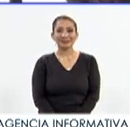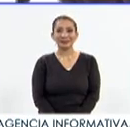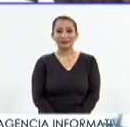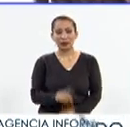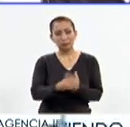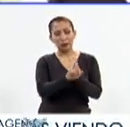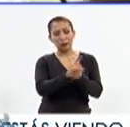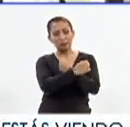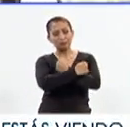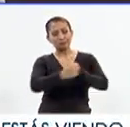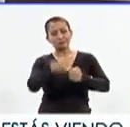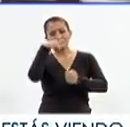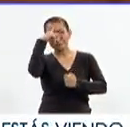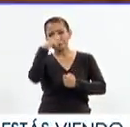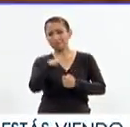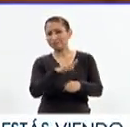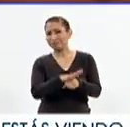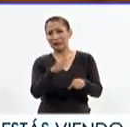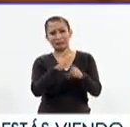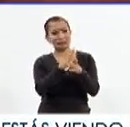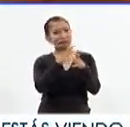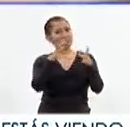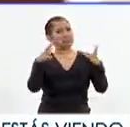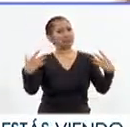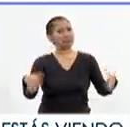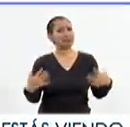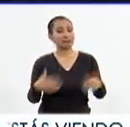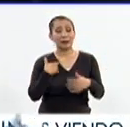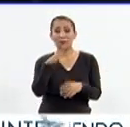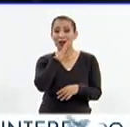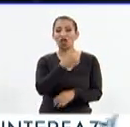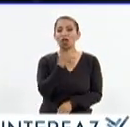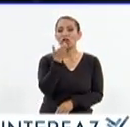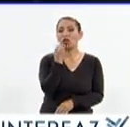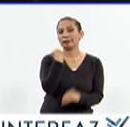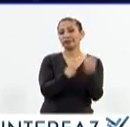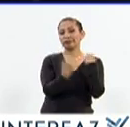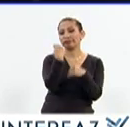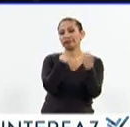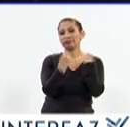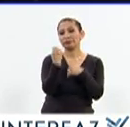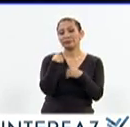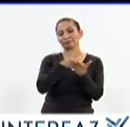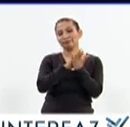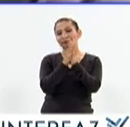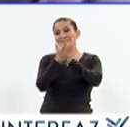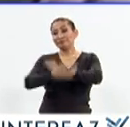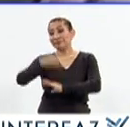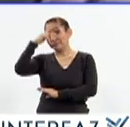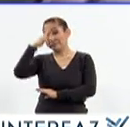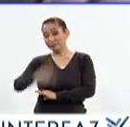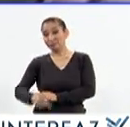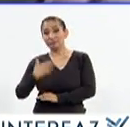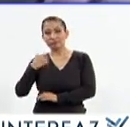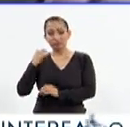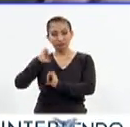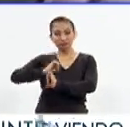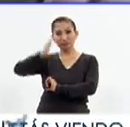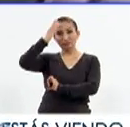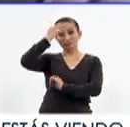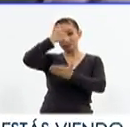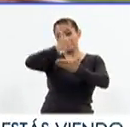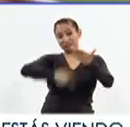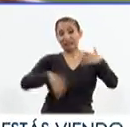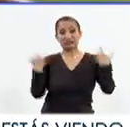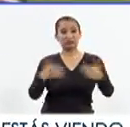El problema de la obesidad en México es amplio. Los malos hábitos de alimentación han llevado a nuestro país a encabezar el